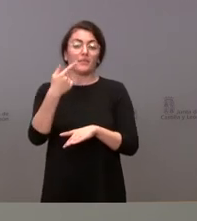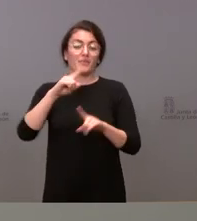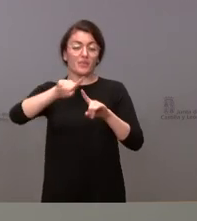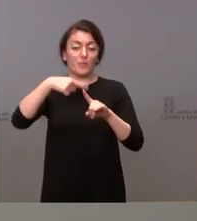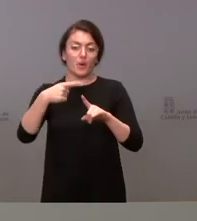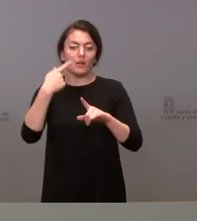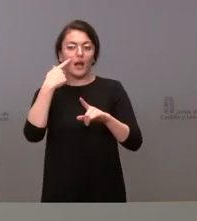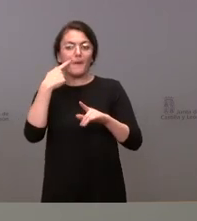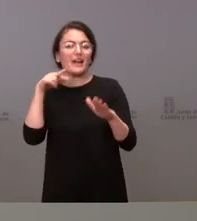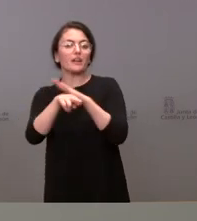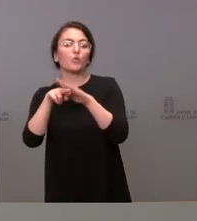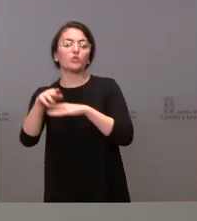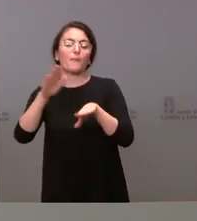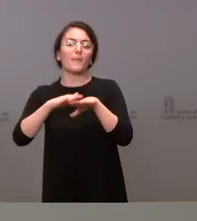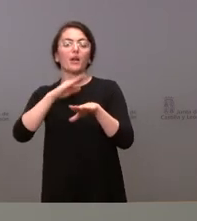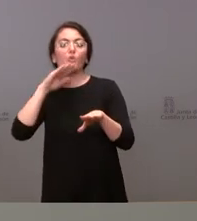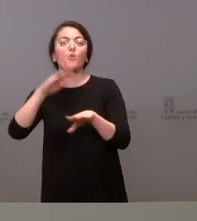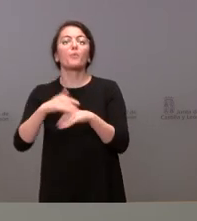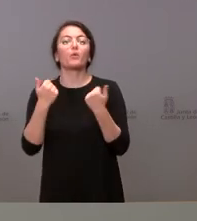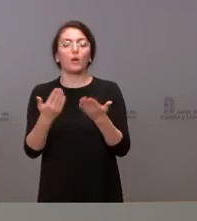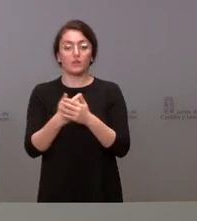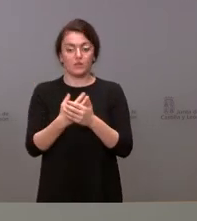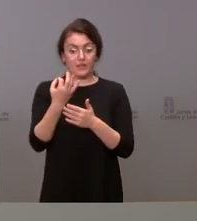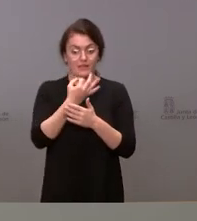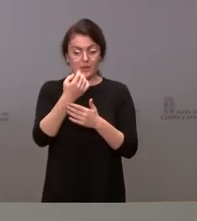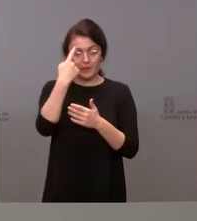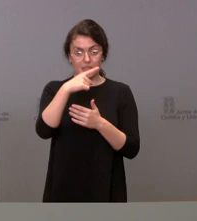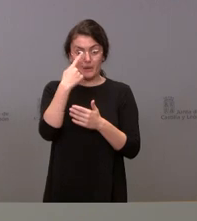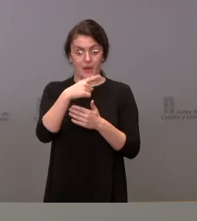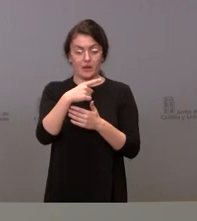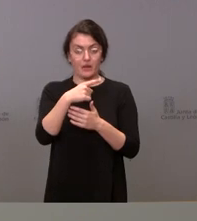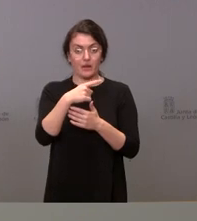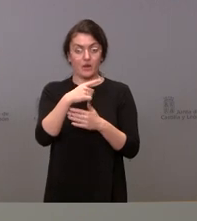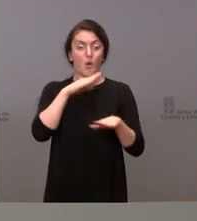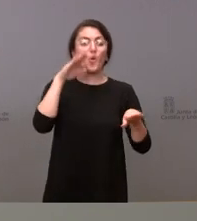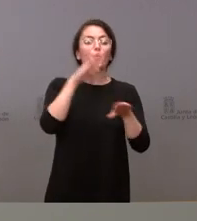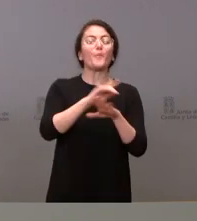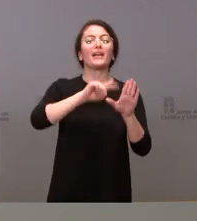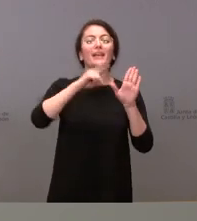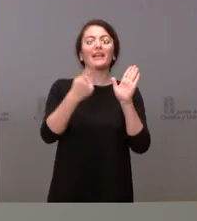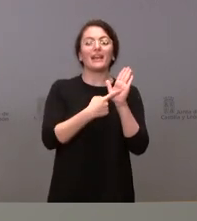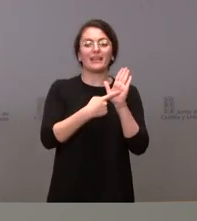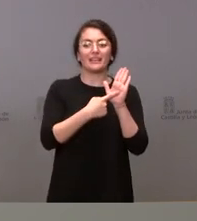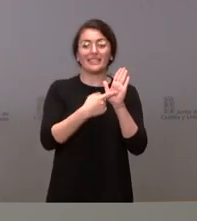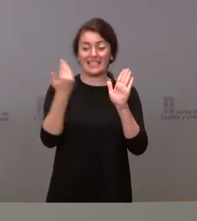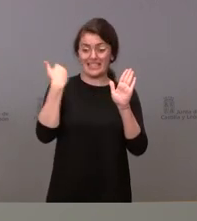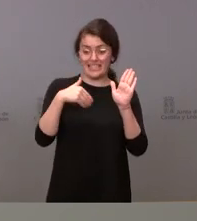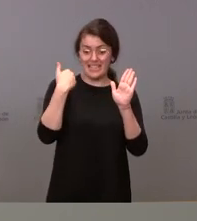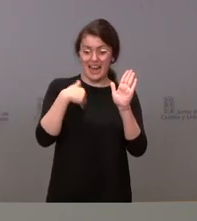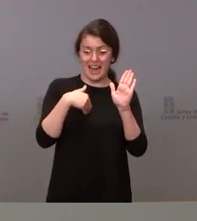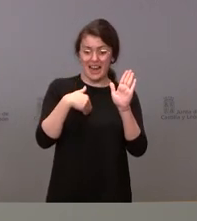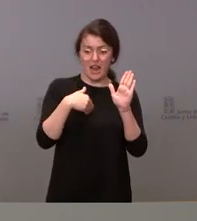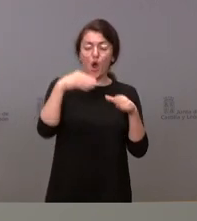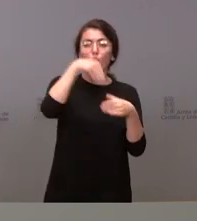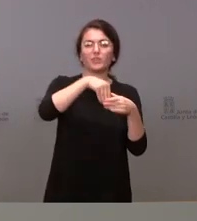cuenta que el cumplimiento de la ley exige publicar normalmente contenidos que ya existen, no generar contenidos para